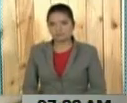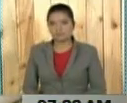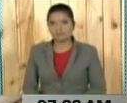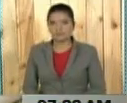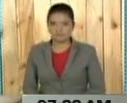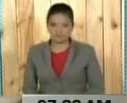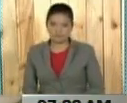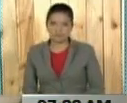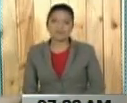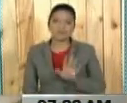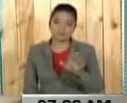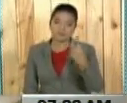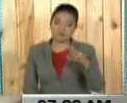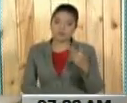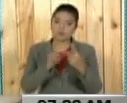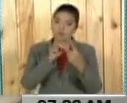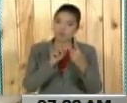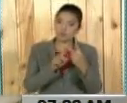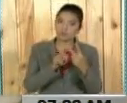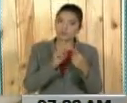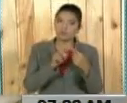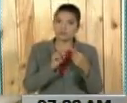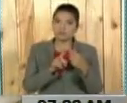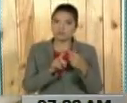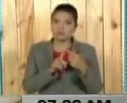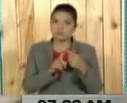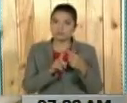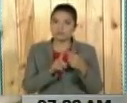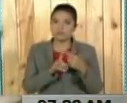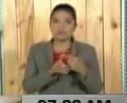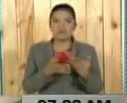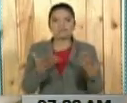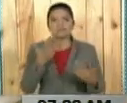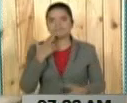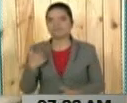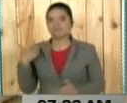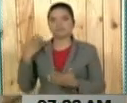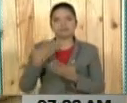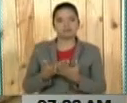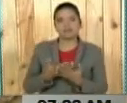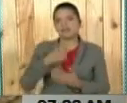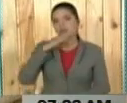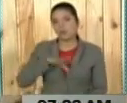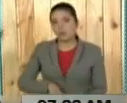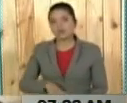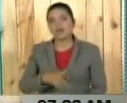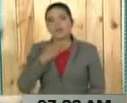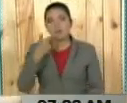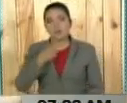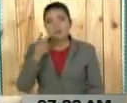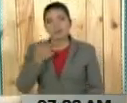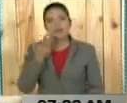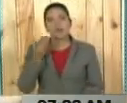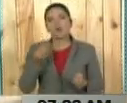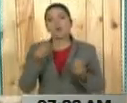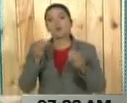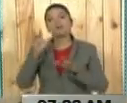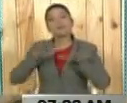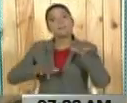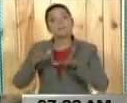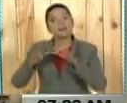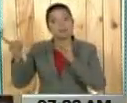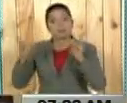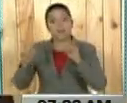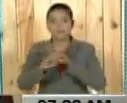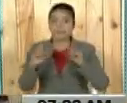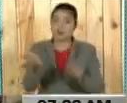que tiene dos lecturas. Puede ser una ganancia política histórica de acuerdo a cómo se desenvuelva la mesa de diálogo. Si la